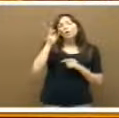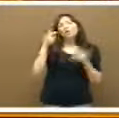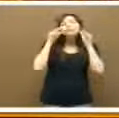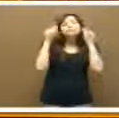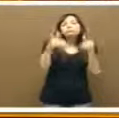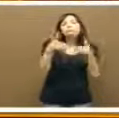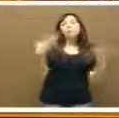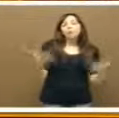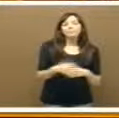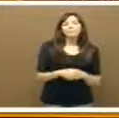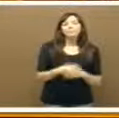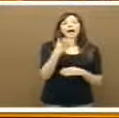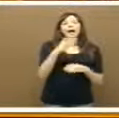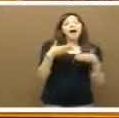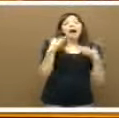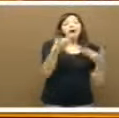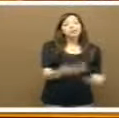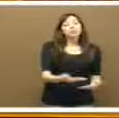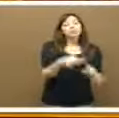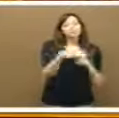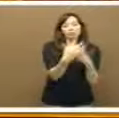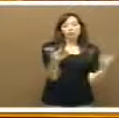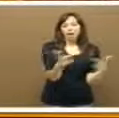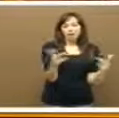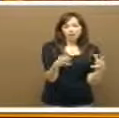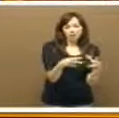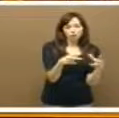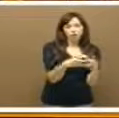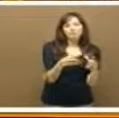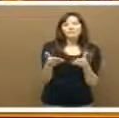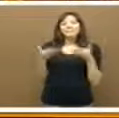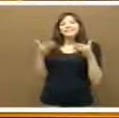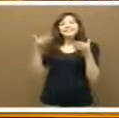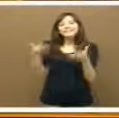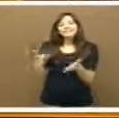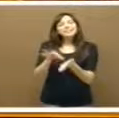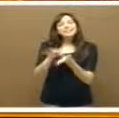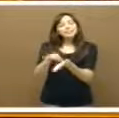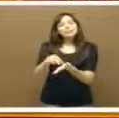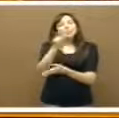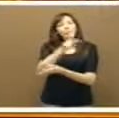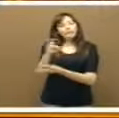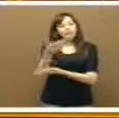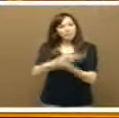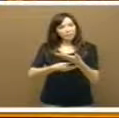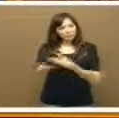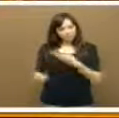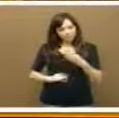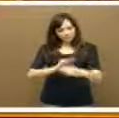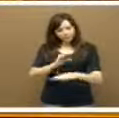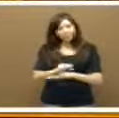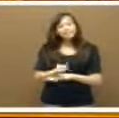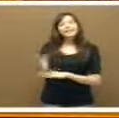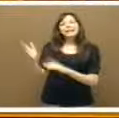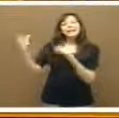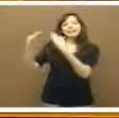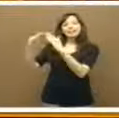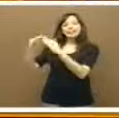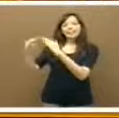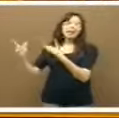la situación de emergencia social, servicio de atención a personas discapacitadas, teleasistencia,